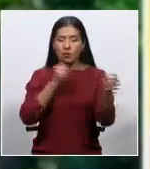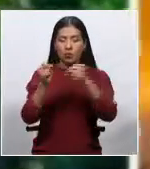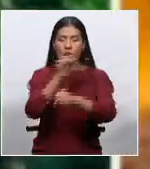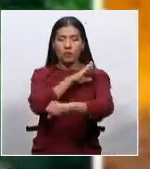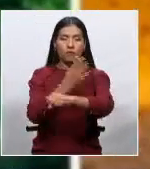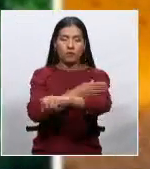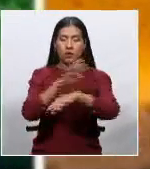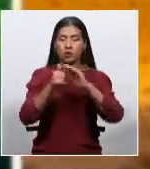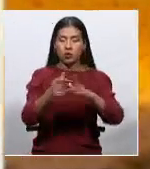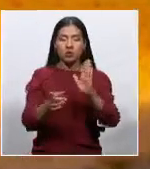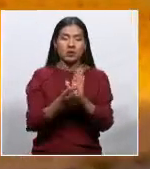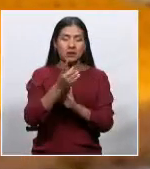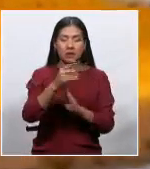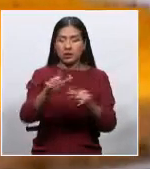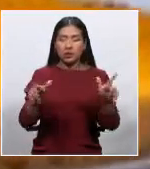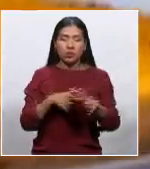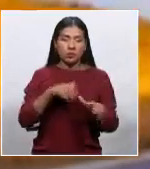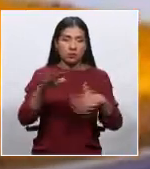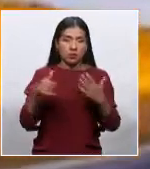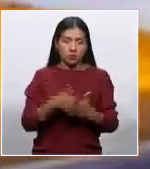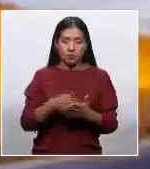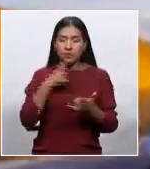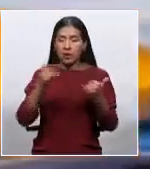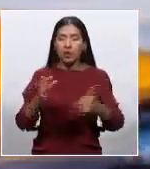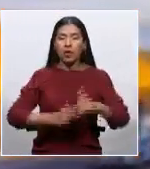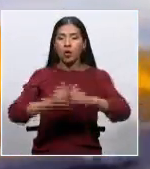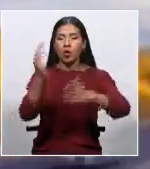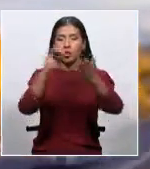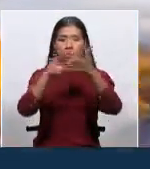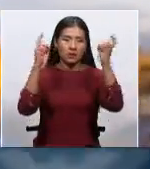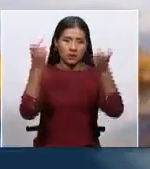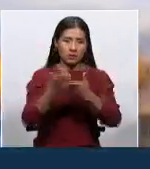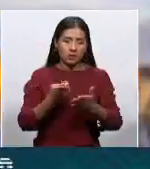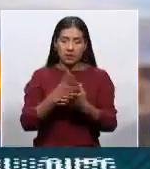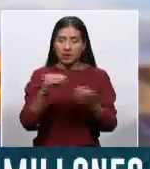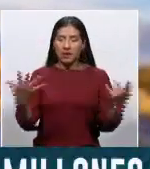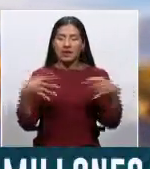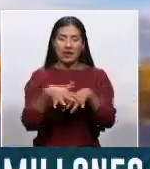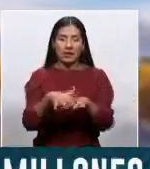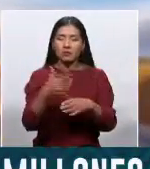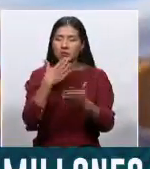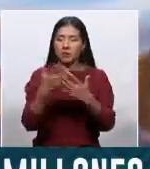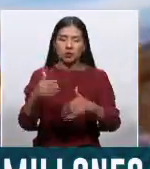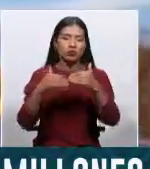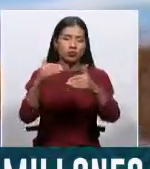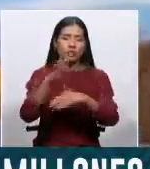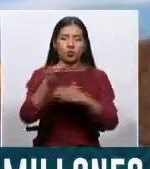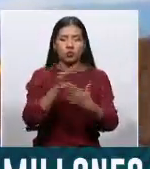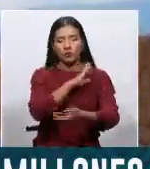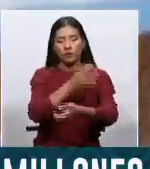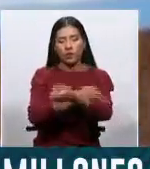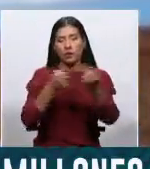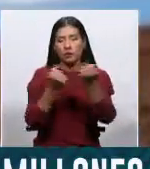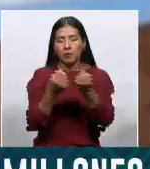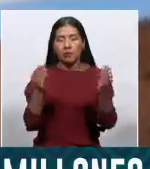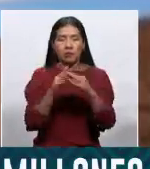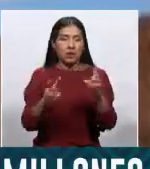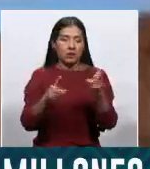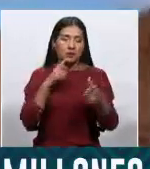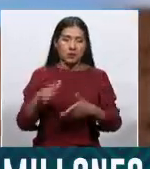desarrollo de las regiones de todo el país, la reconstrucción económica e integración avanzan con el fortalecimiento de nuestras carreteras.